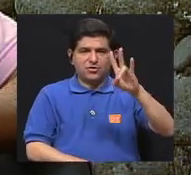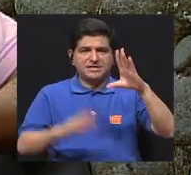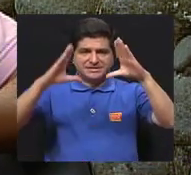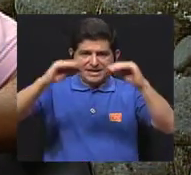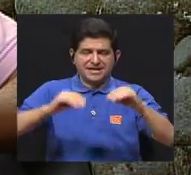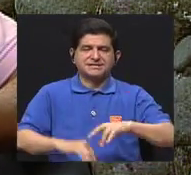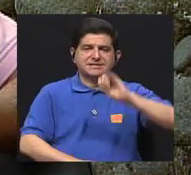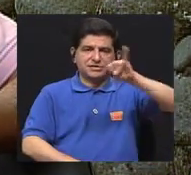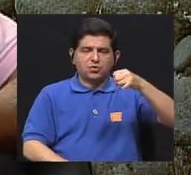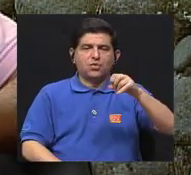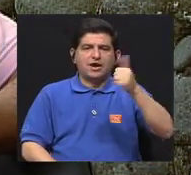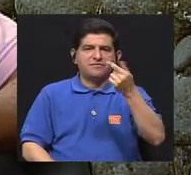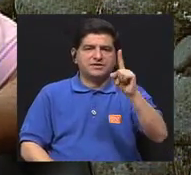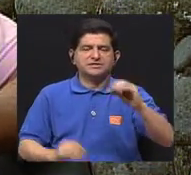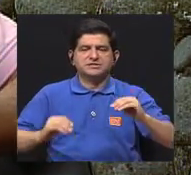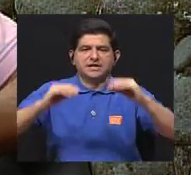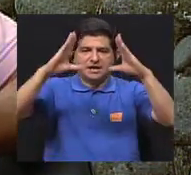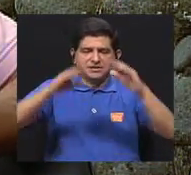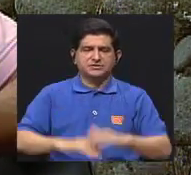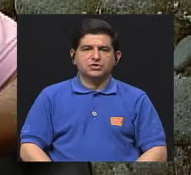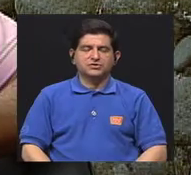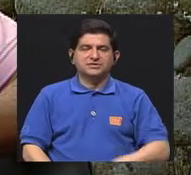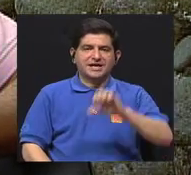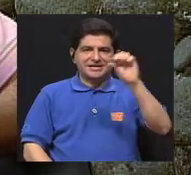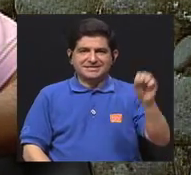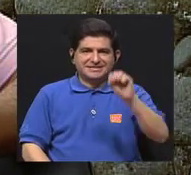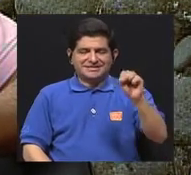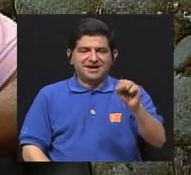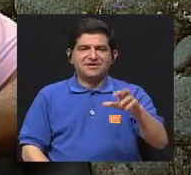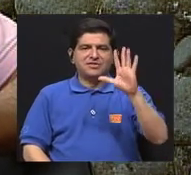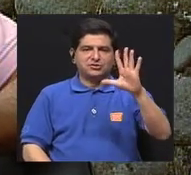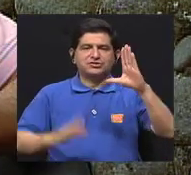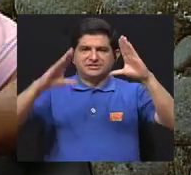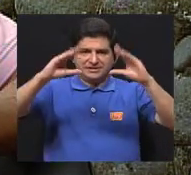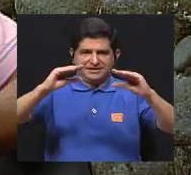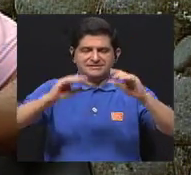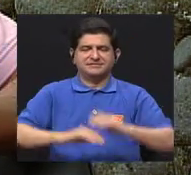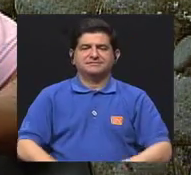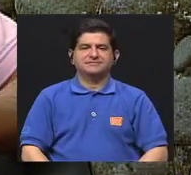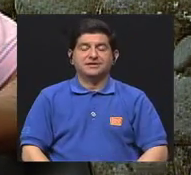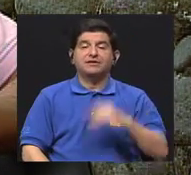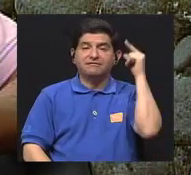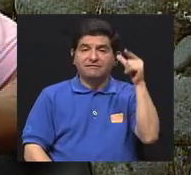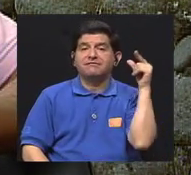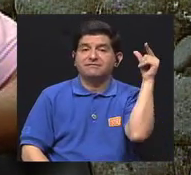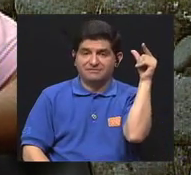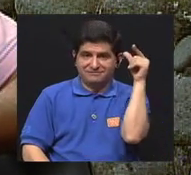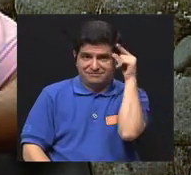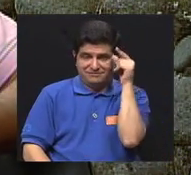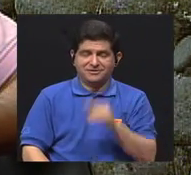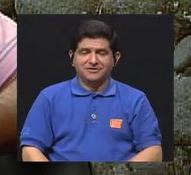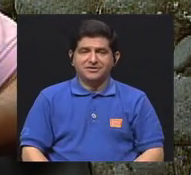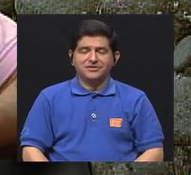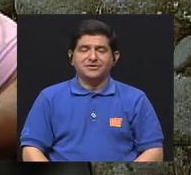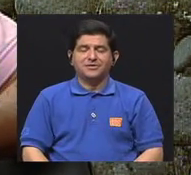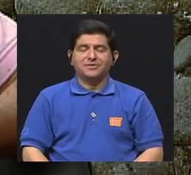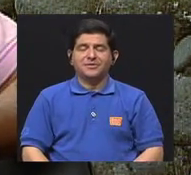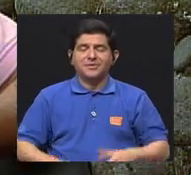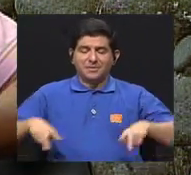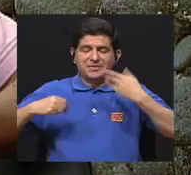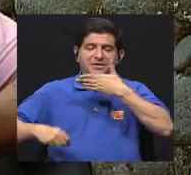noche, los jueves a las 11 de la mañana y los sábados a las 5 de la tarde. Y por supuesto, pueden vivir